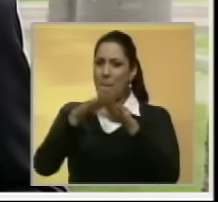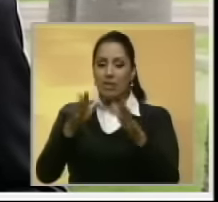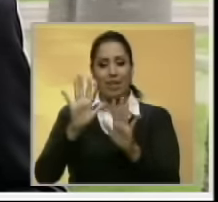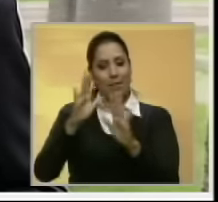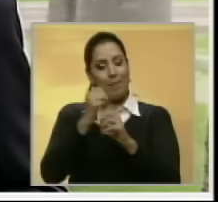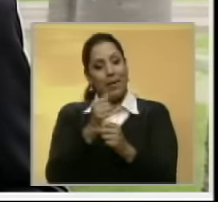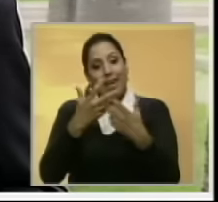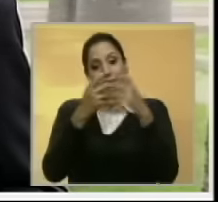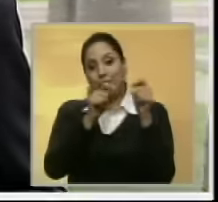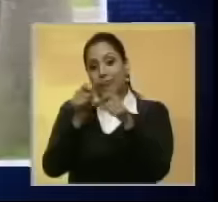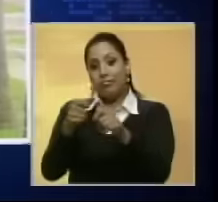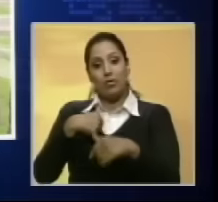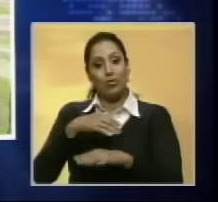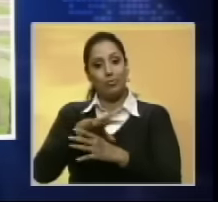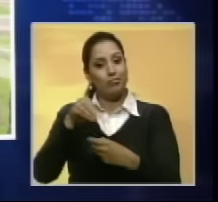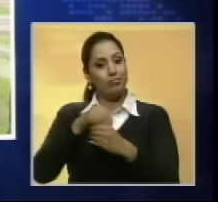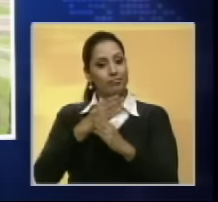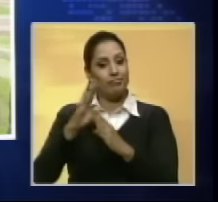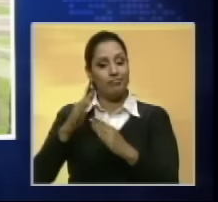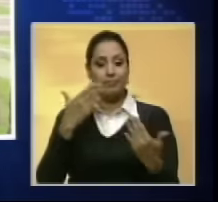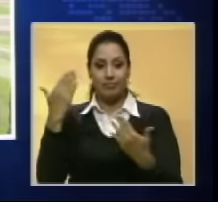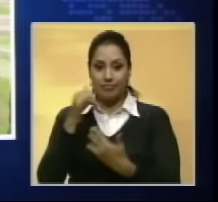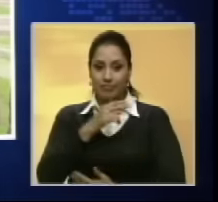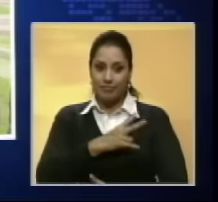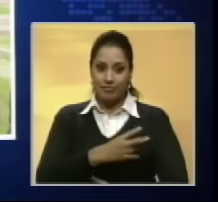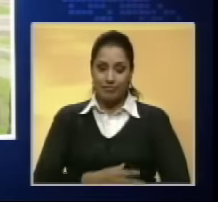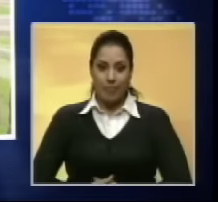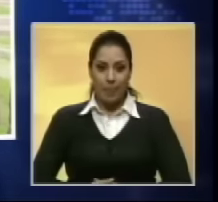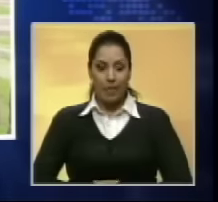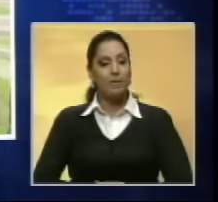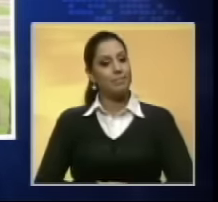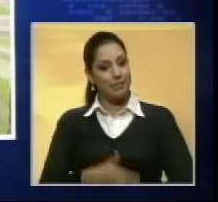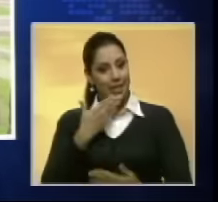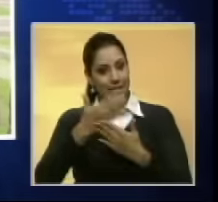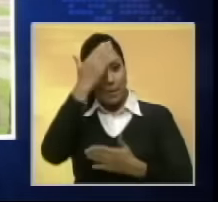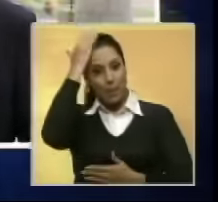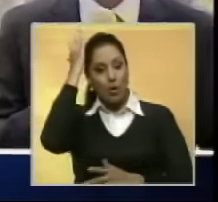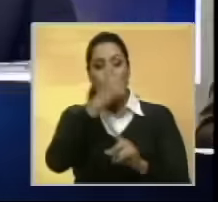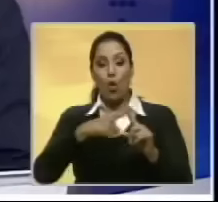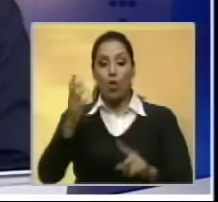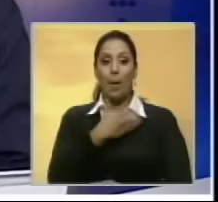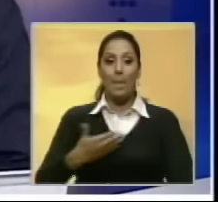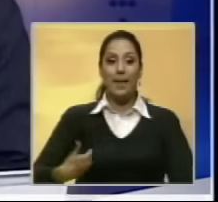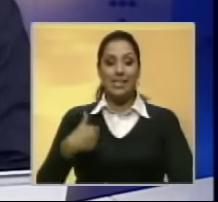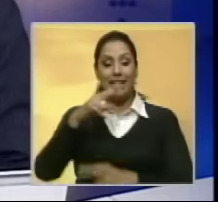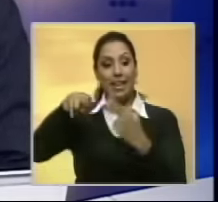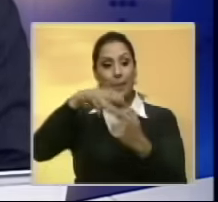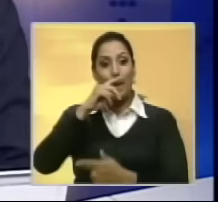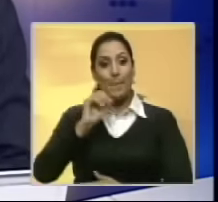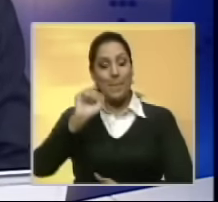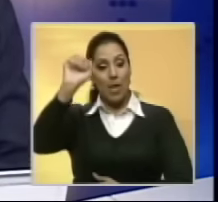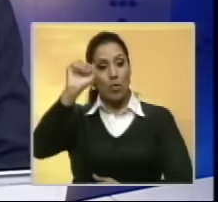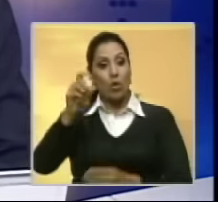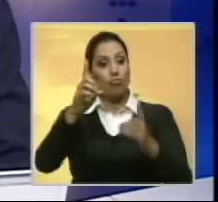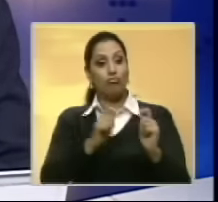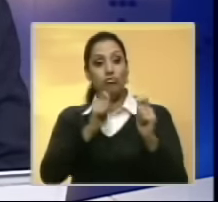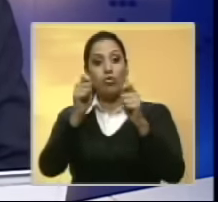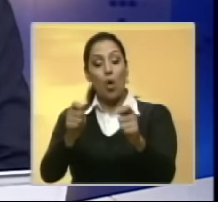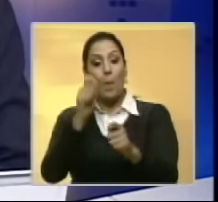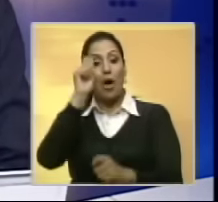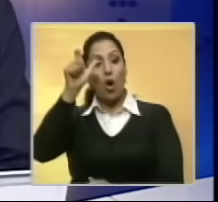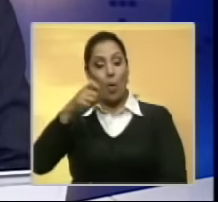momento desde la Asamblea Nacional. Devolvemos el pase al estudio. Muchísimas gracias, Manuel. El presidente de la República, Nicolás Maduro, designó este